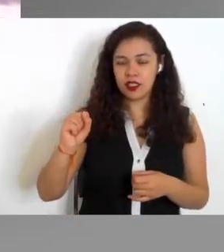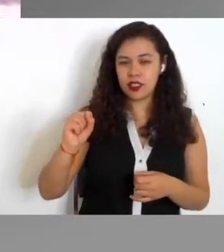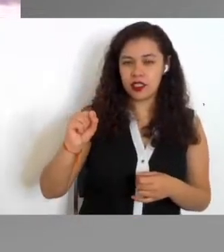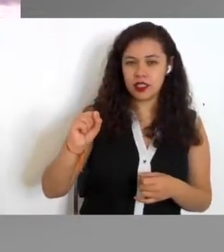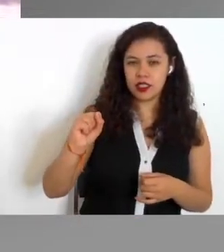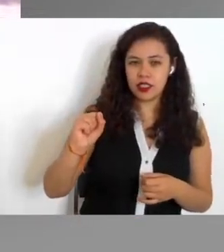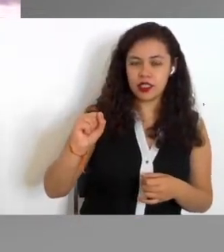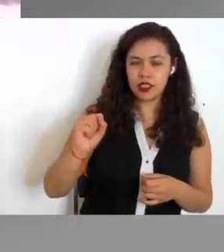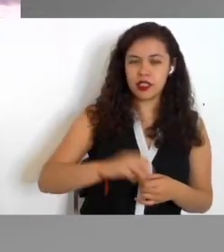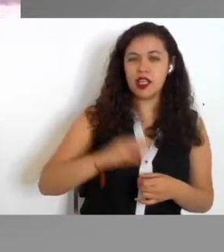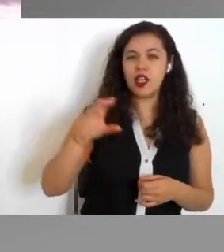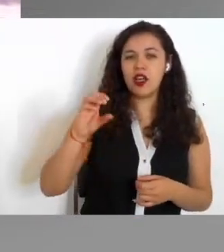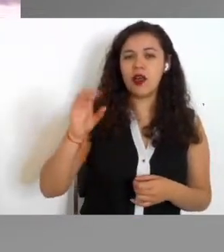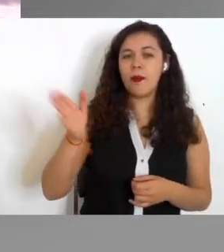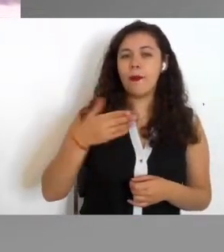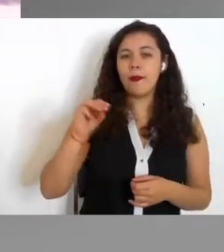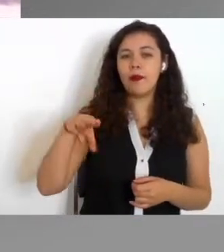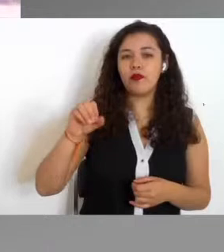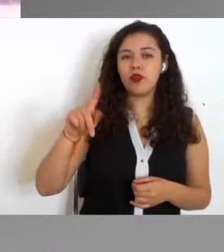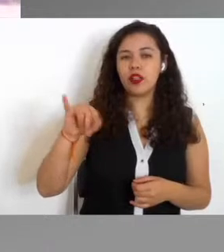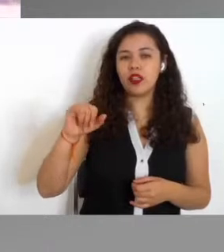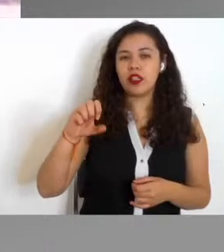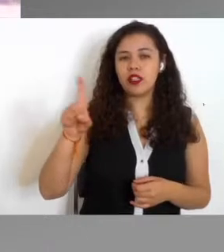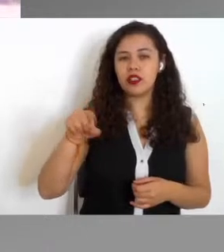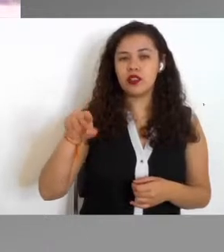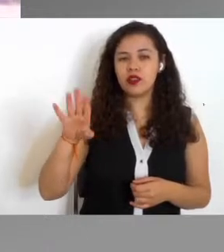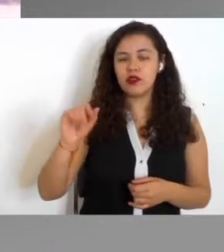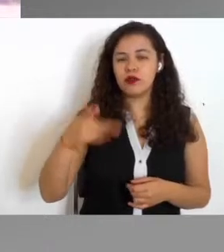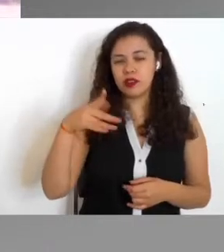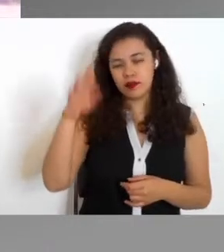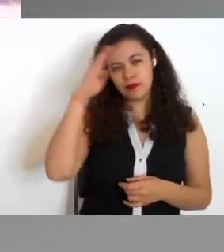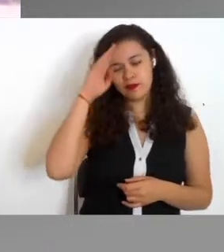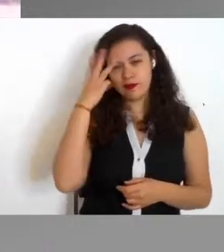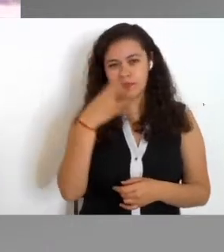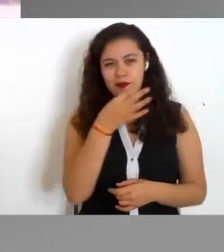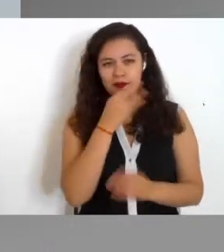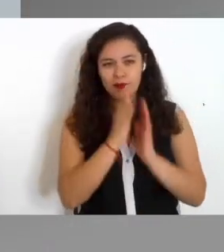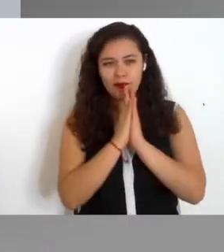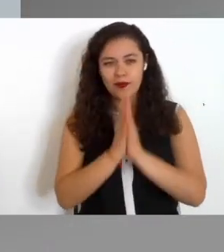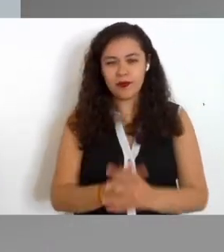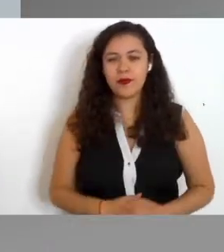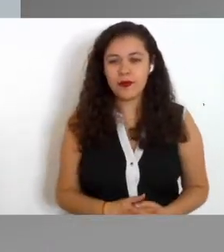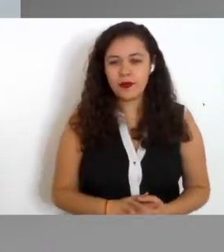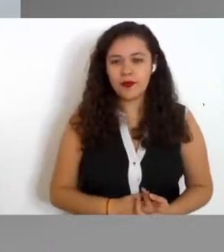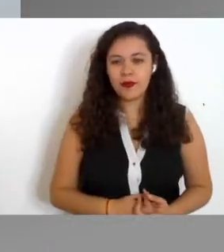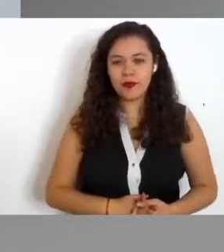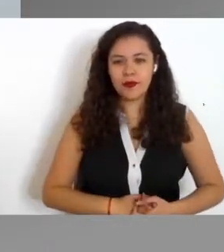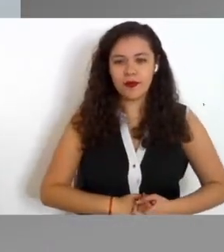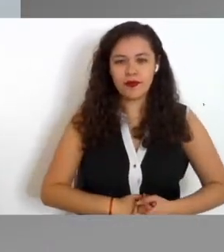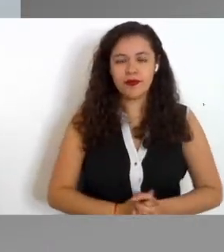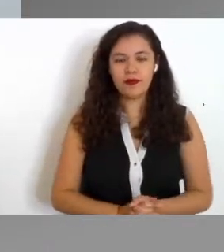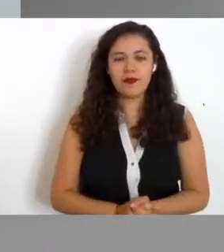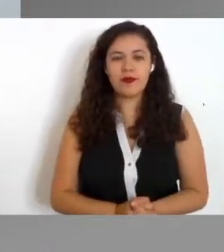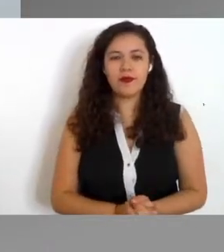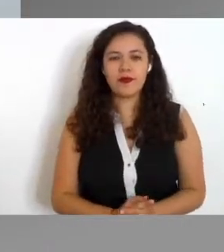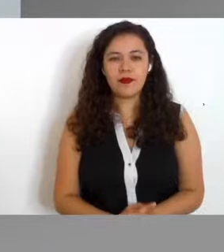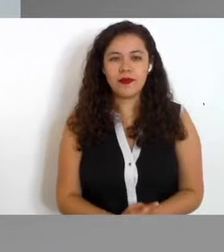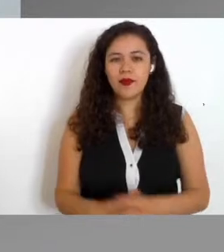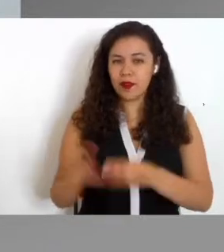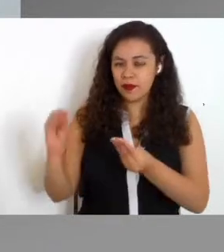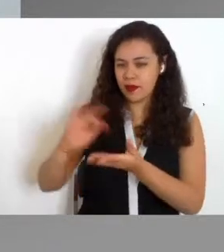al maestro Andrés Moctezuma, si por favor nos puede dar su reflexión de 3 minutos. Sí, muchas gracias.